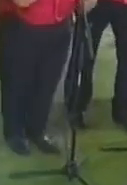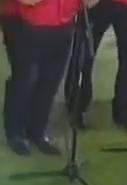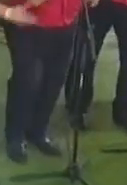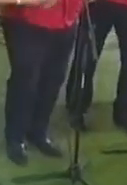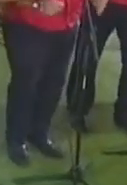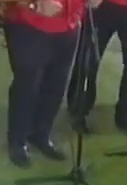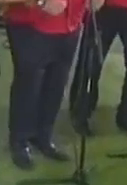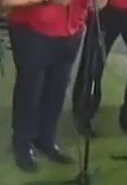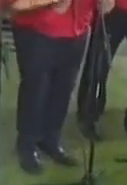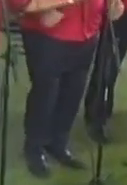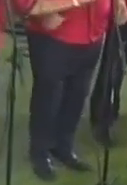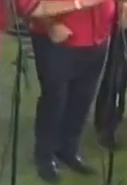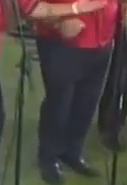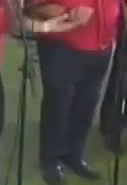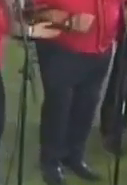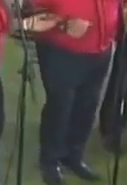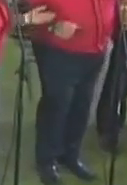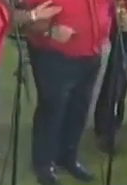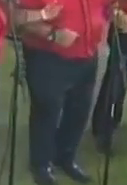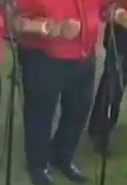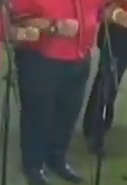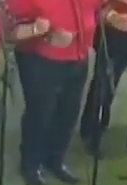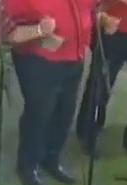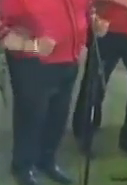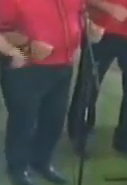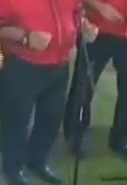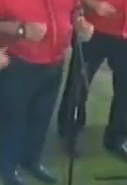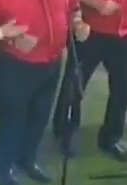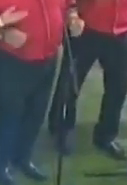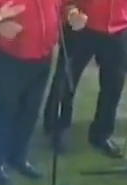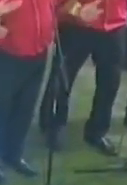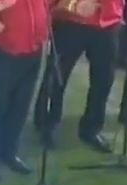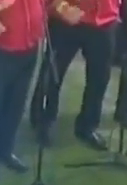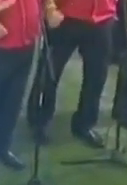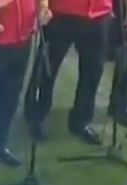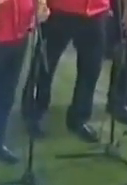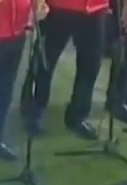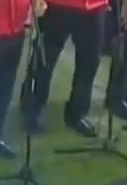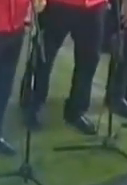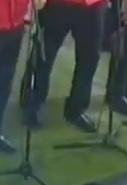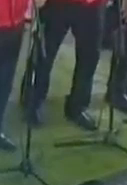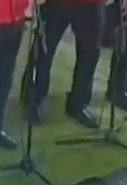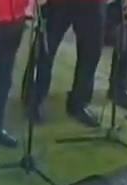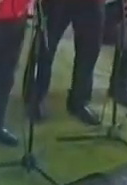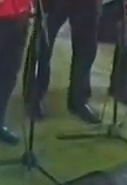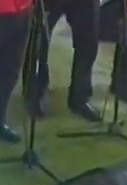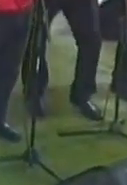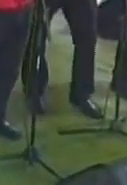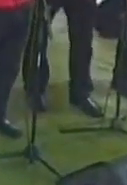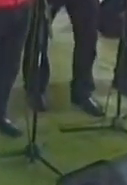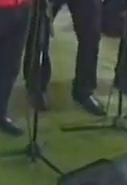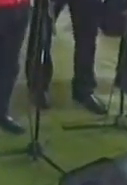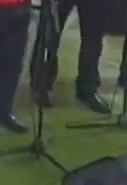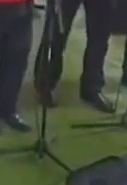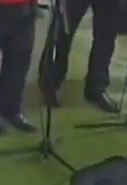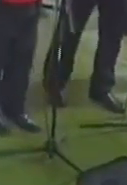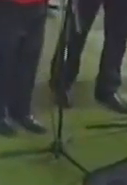¡Epa! ¡Feliz Navidad! ¡Y por ahí viene el niño Dios! ¡Feliz Navidad! ¡A